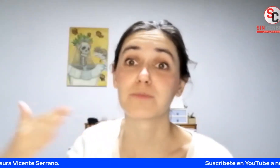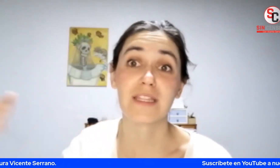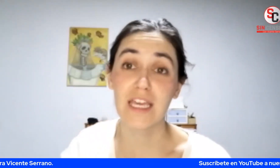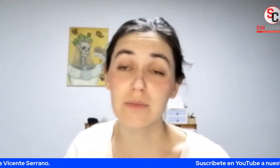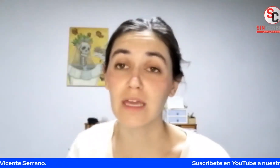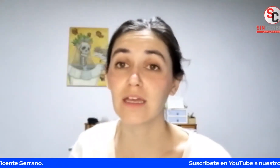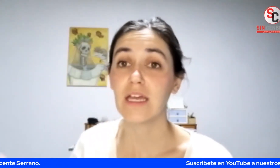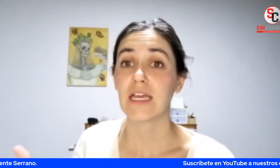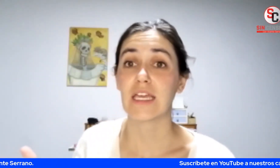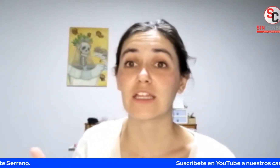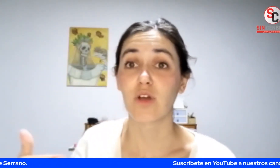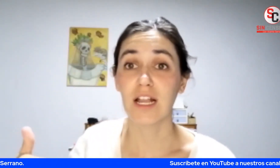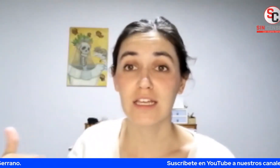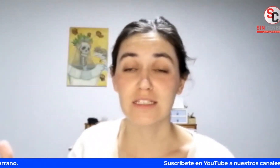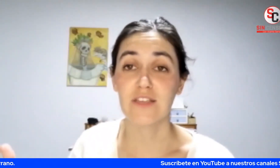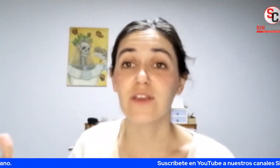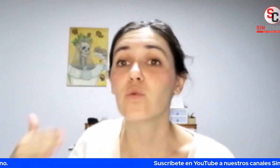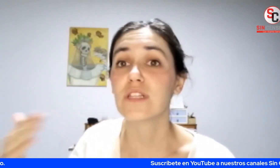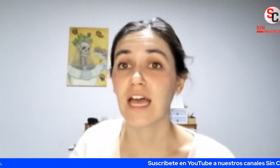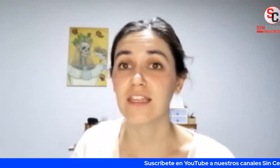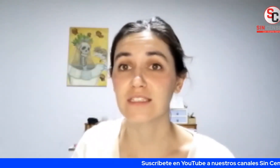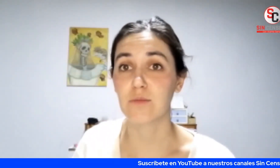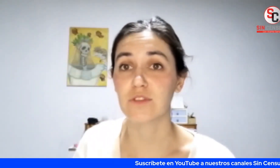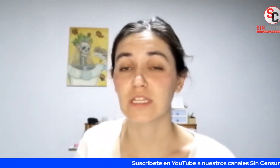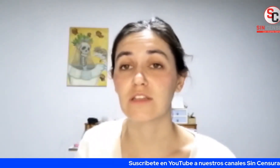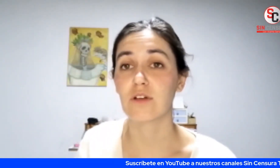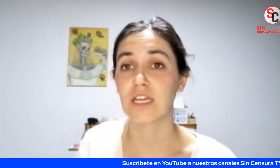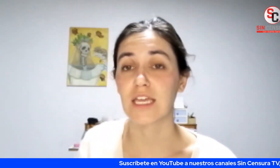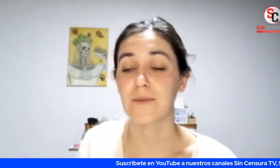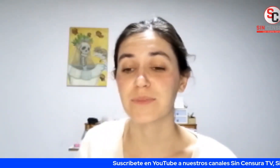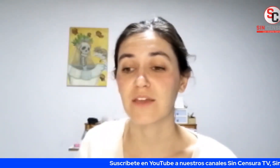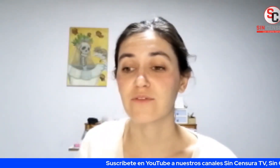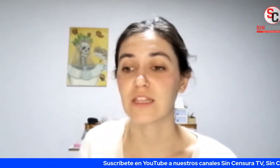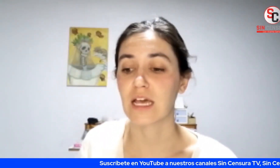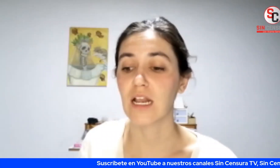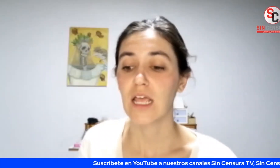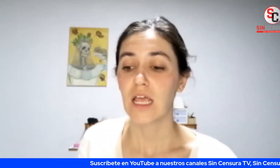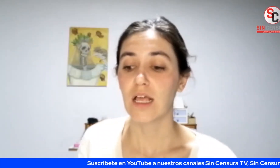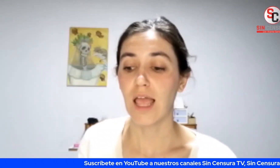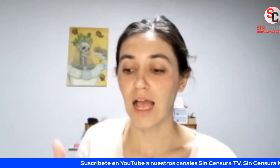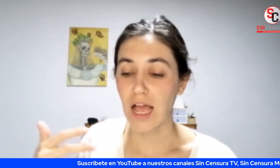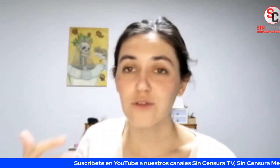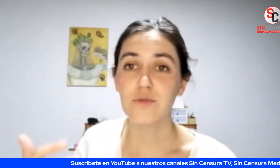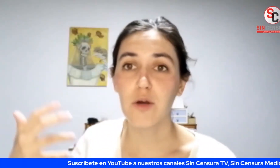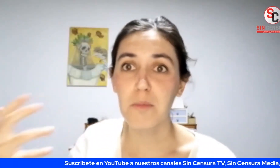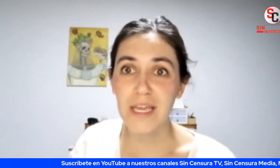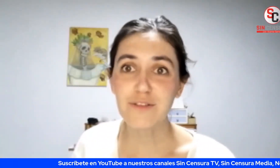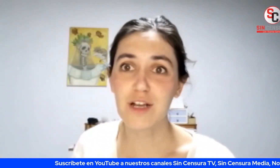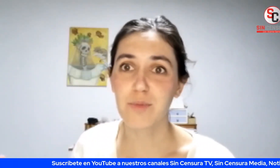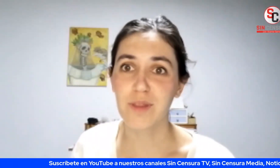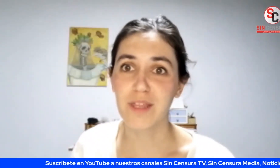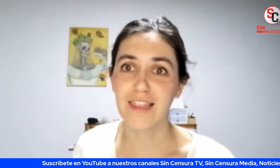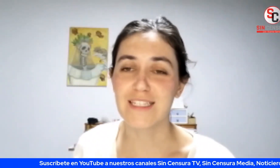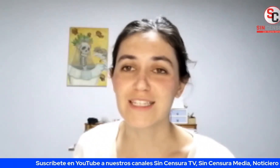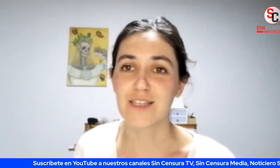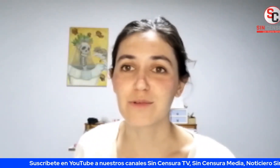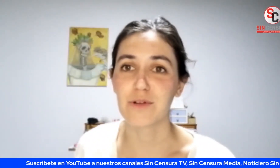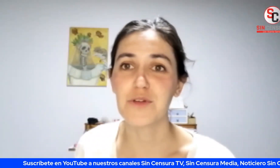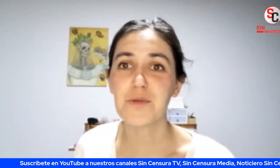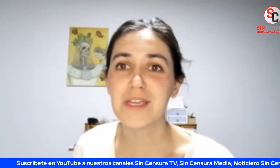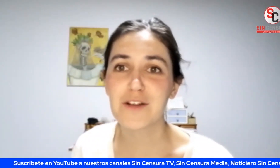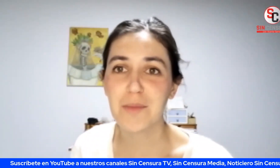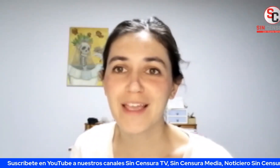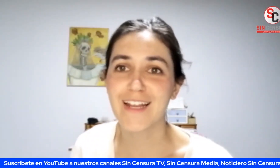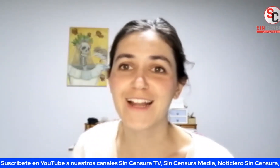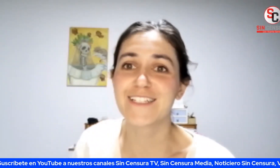lo post-pandemia, todas las dificultades que hemos tenido que enfrentar, hay un aumento en el poder adquisitivo,